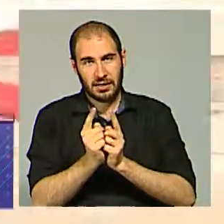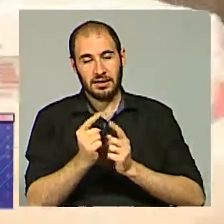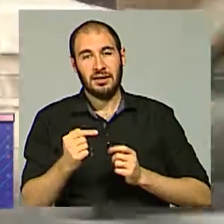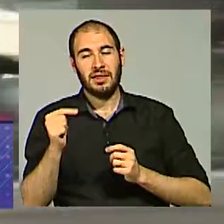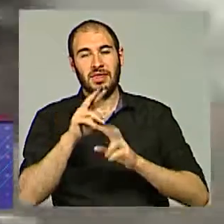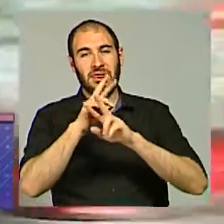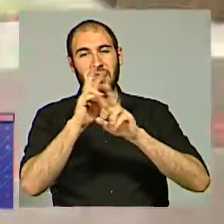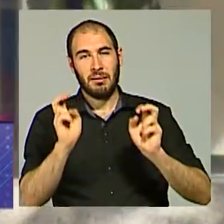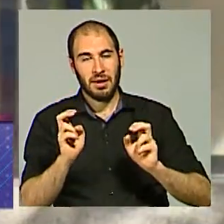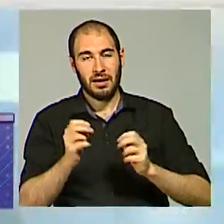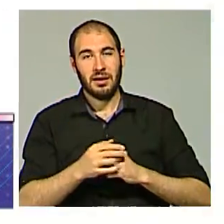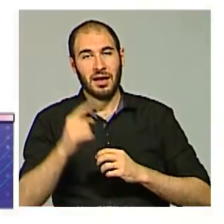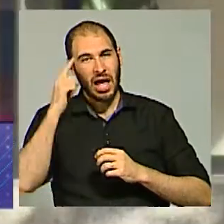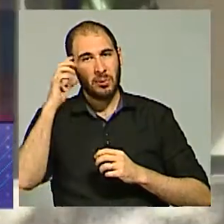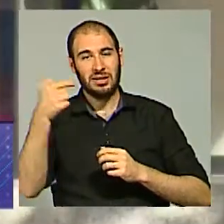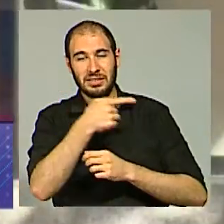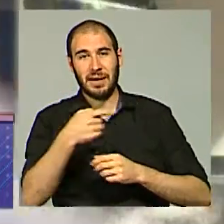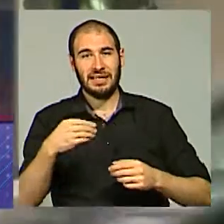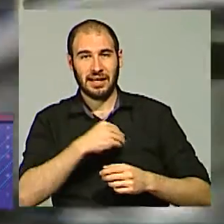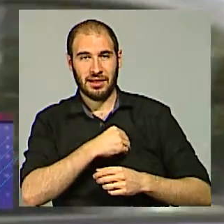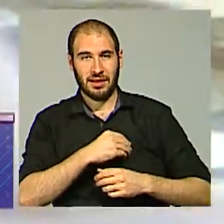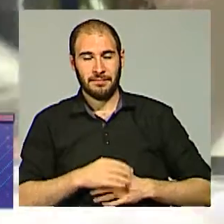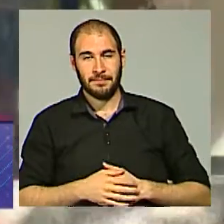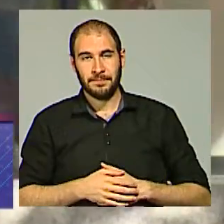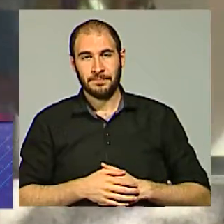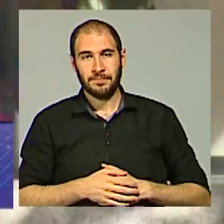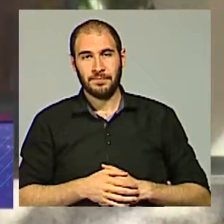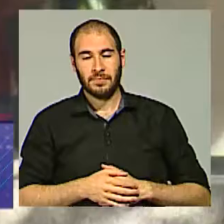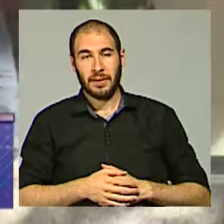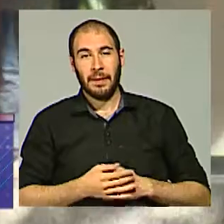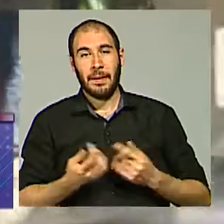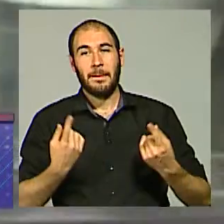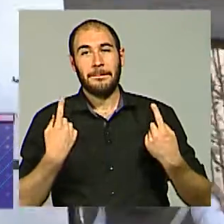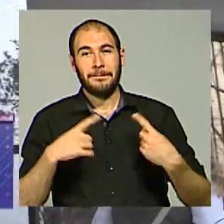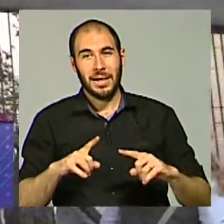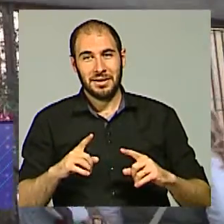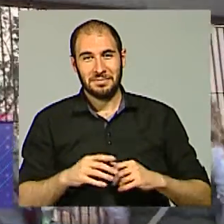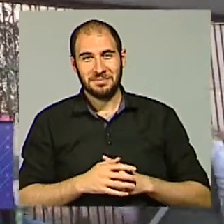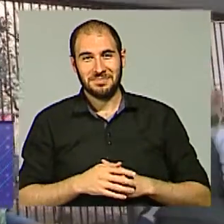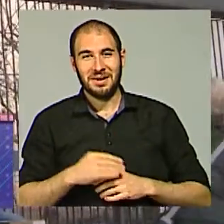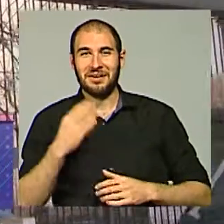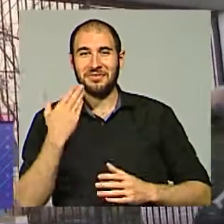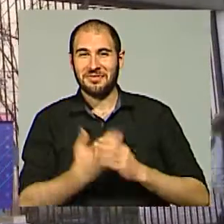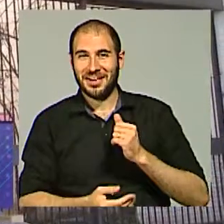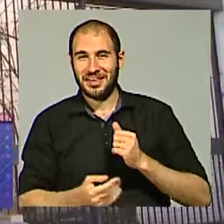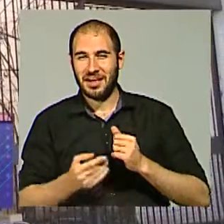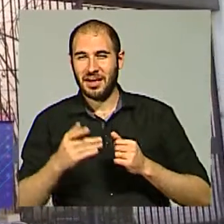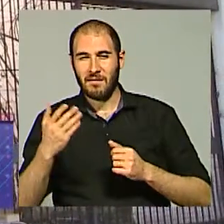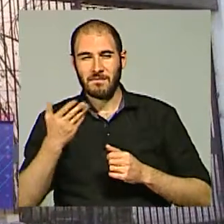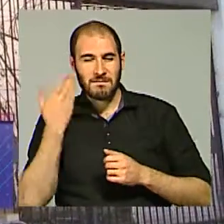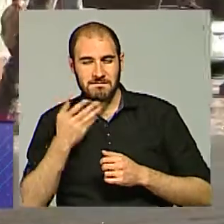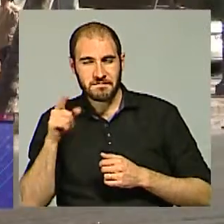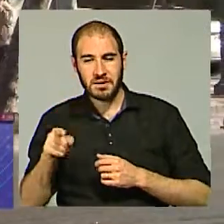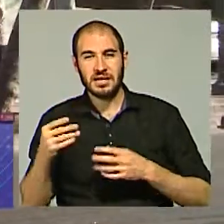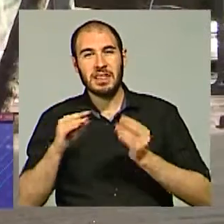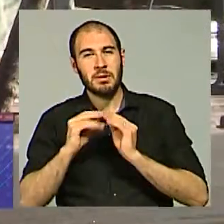tiene que ver con la conmemoración de semana santa pero no podemos ante el fracaso y la provocación que significó